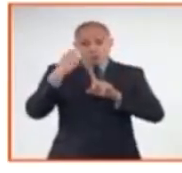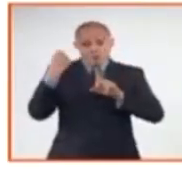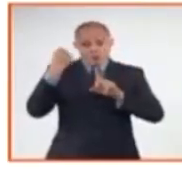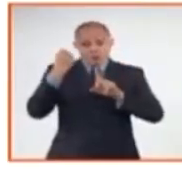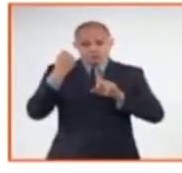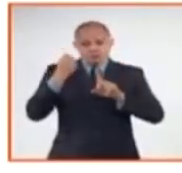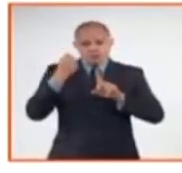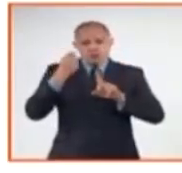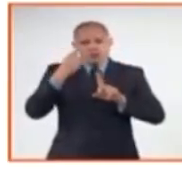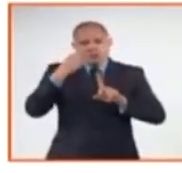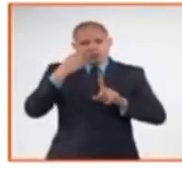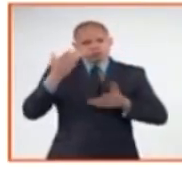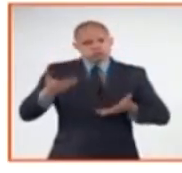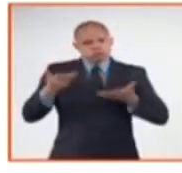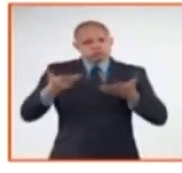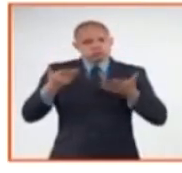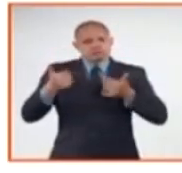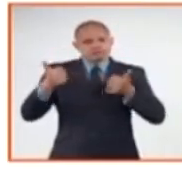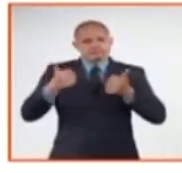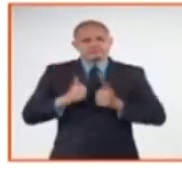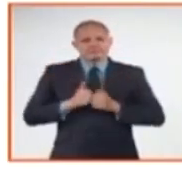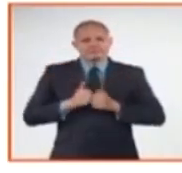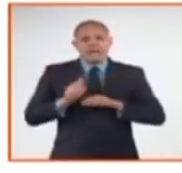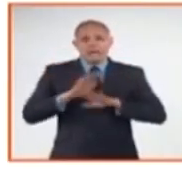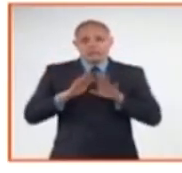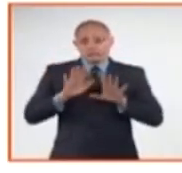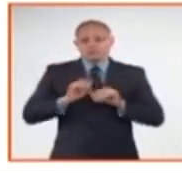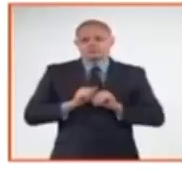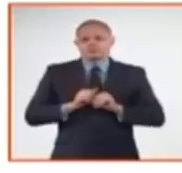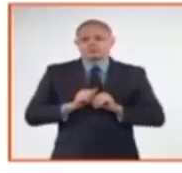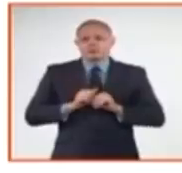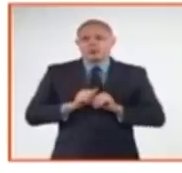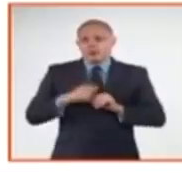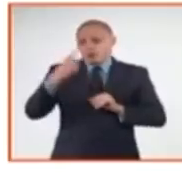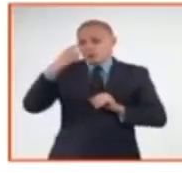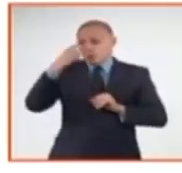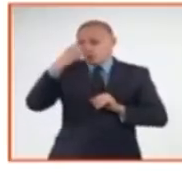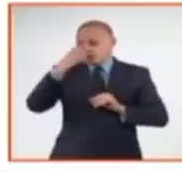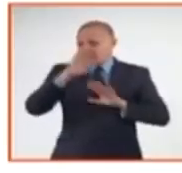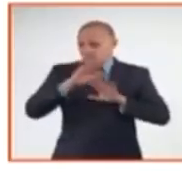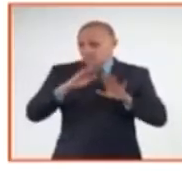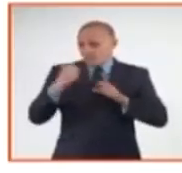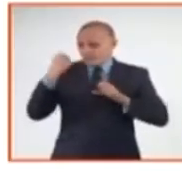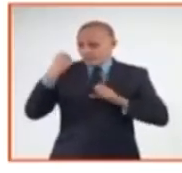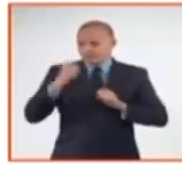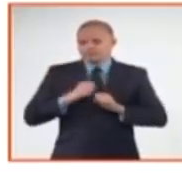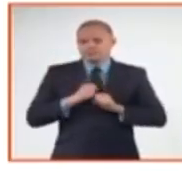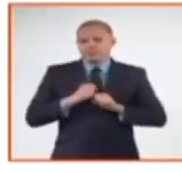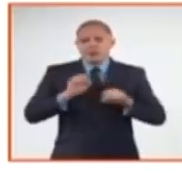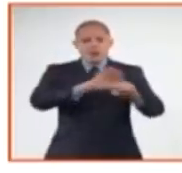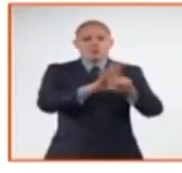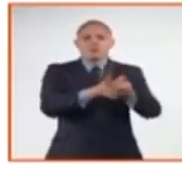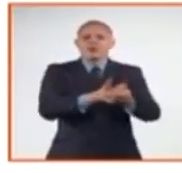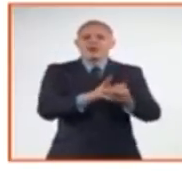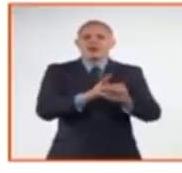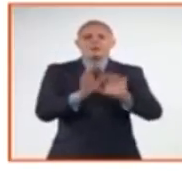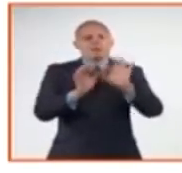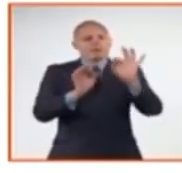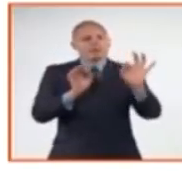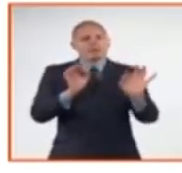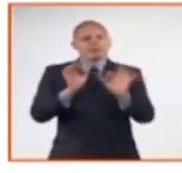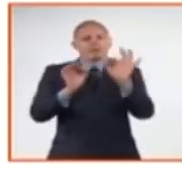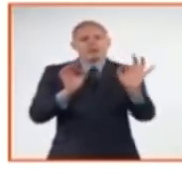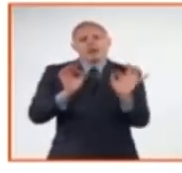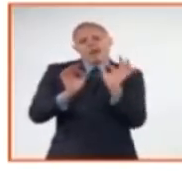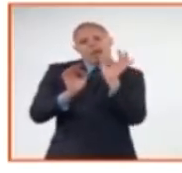ante una web un nuevo enfrentamiento del antígeno bueno van a despertar anticuerpos tipo eligen